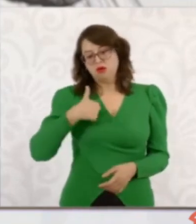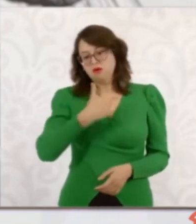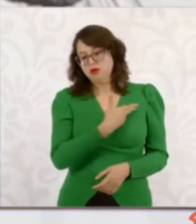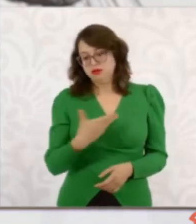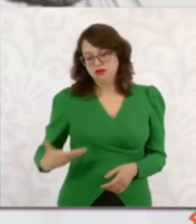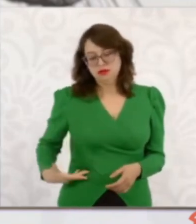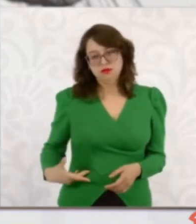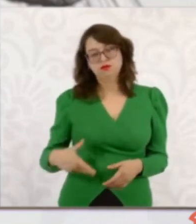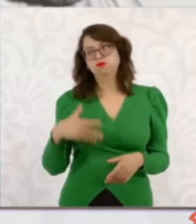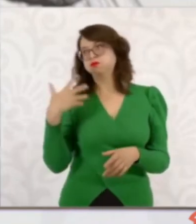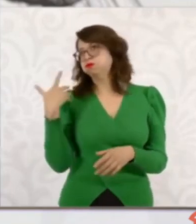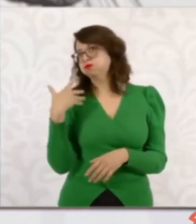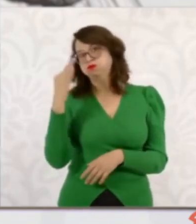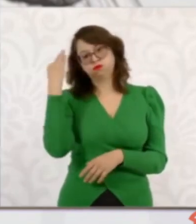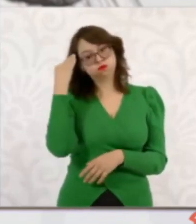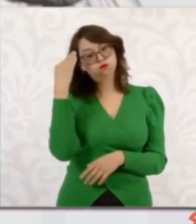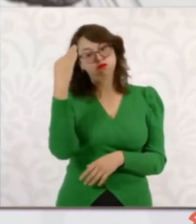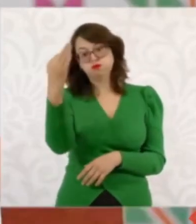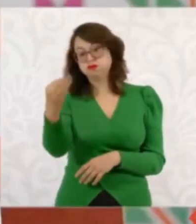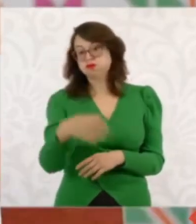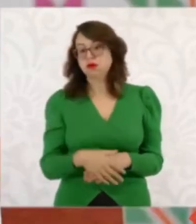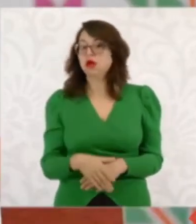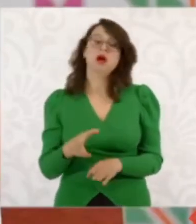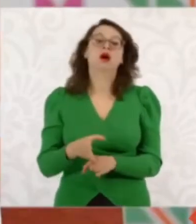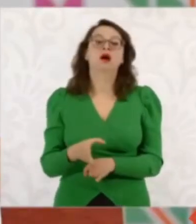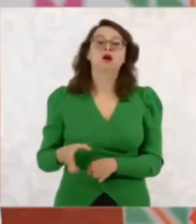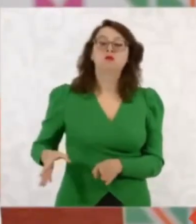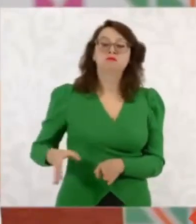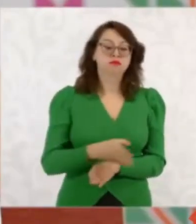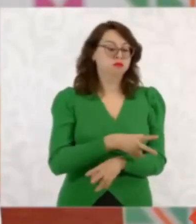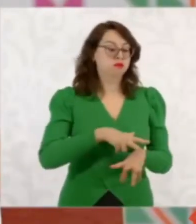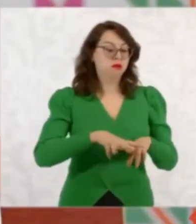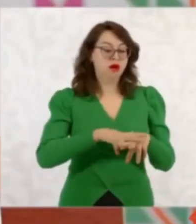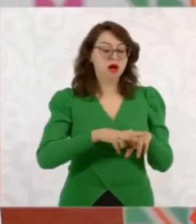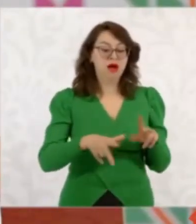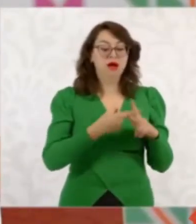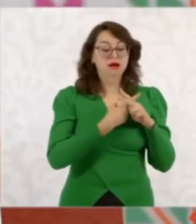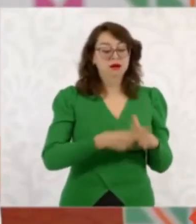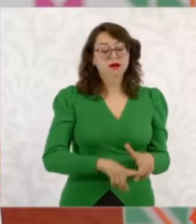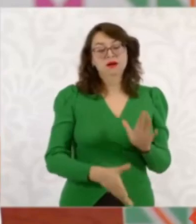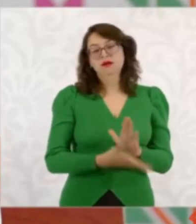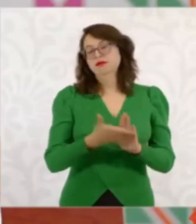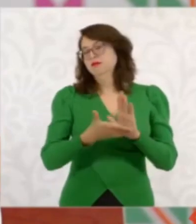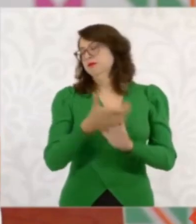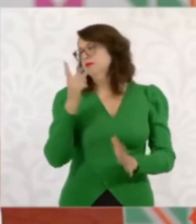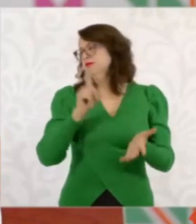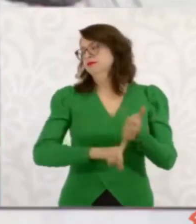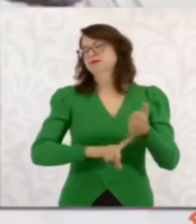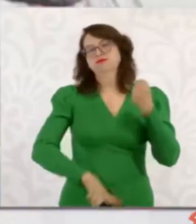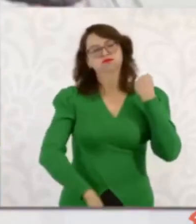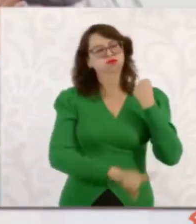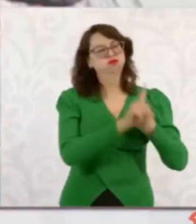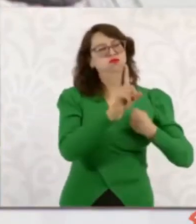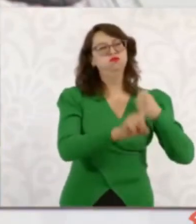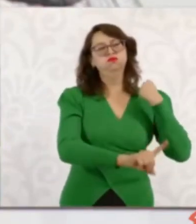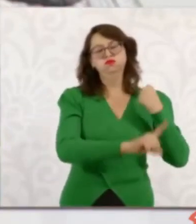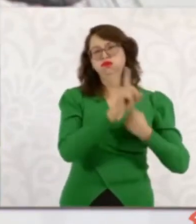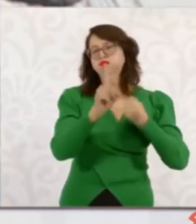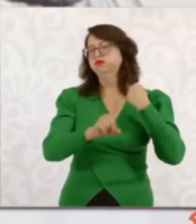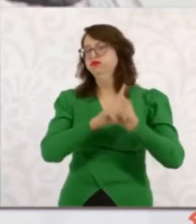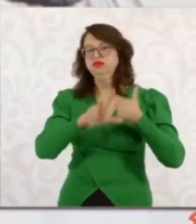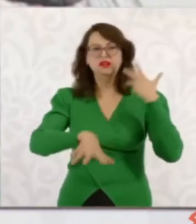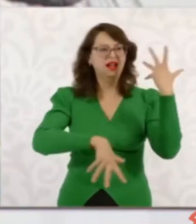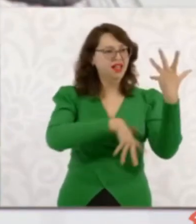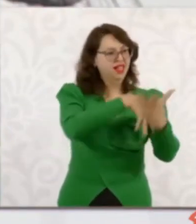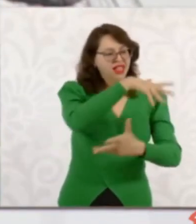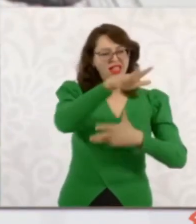Tiene muchas irregularidades esa obra, o tuvo muchas irregularidades que ya se han solventado la gran mayoría. Todavía hay algunas cosas que